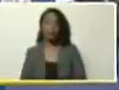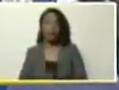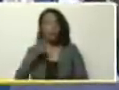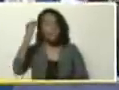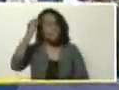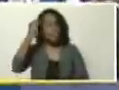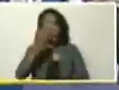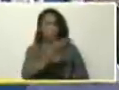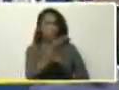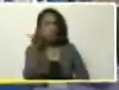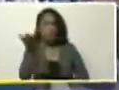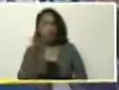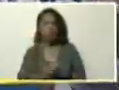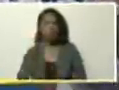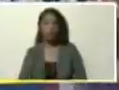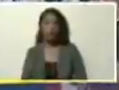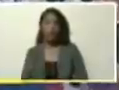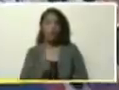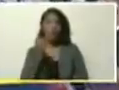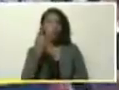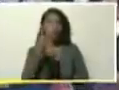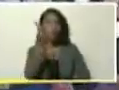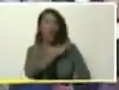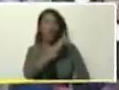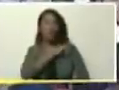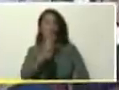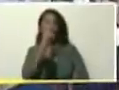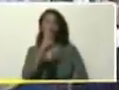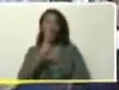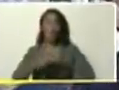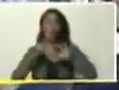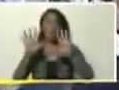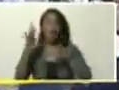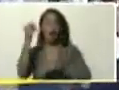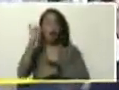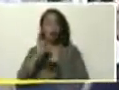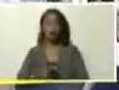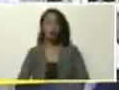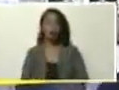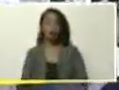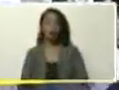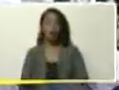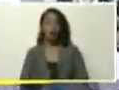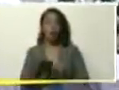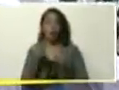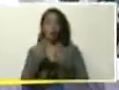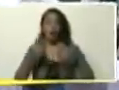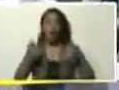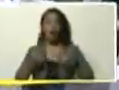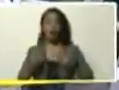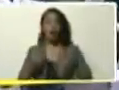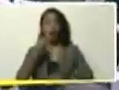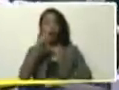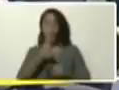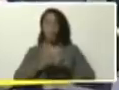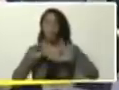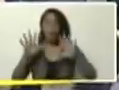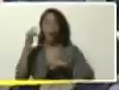Imagínense ustedes, ¿cuántos jefes de 1x10 hay? ¿Cuántos activadores de 1x10